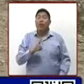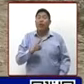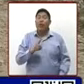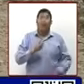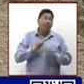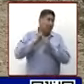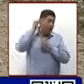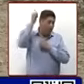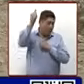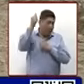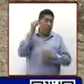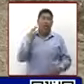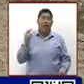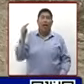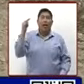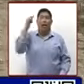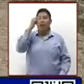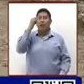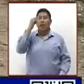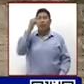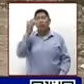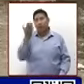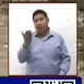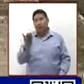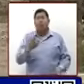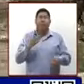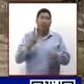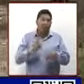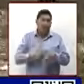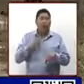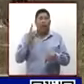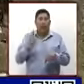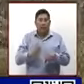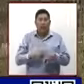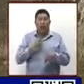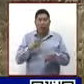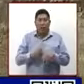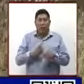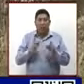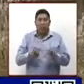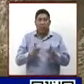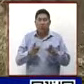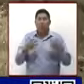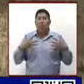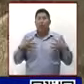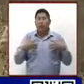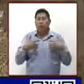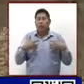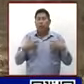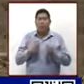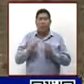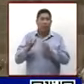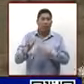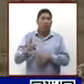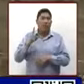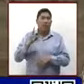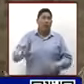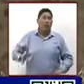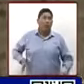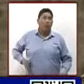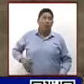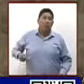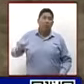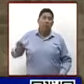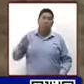es una situación recurrente y es respecto a los animalitos abandonados. En este caso una perrita